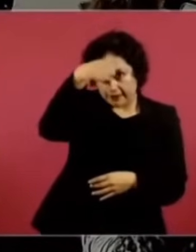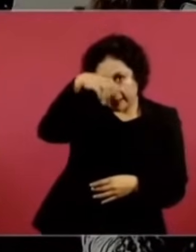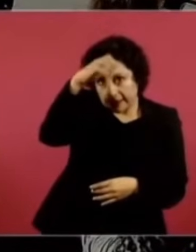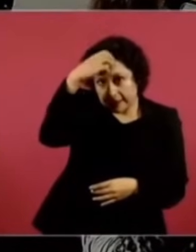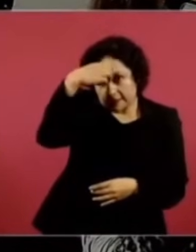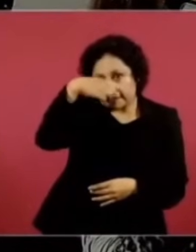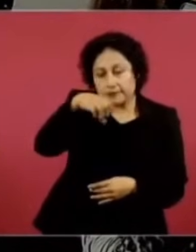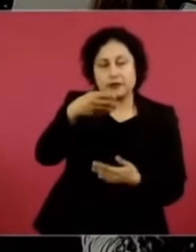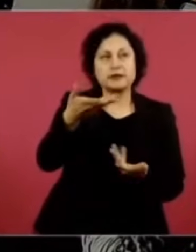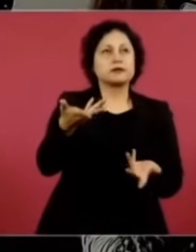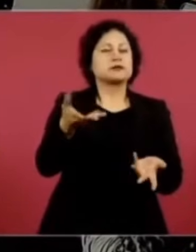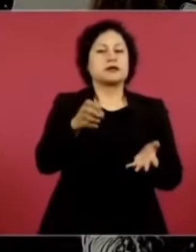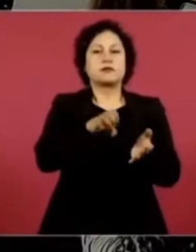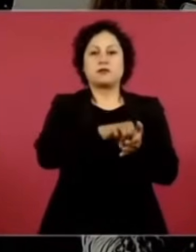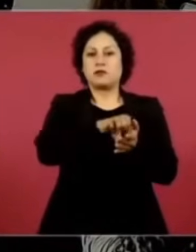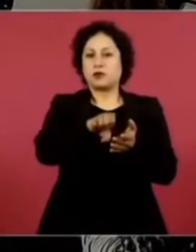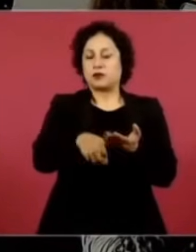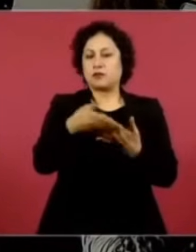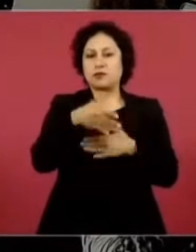en cuanto